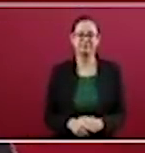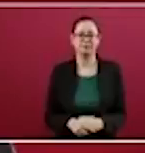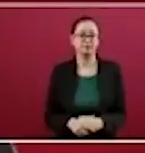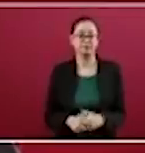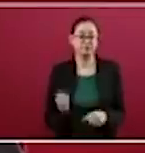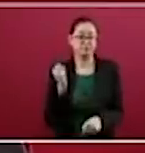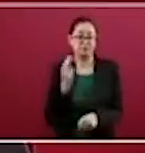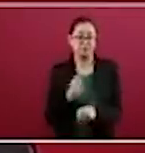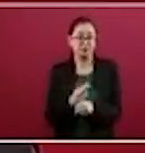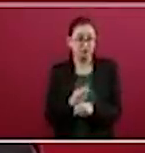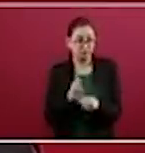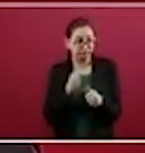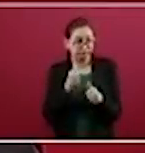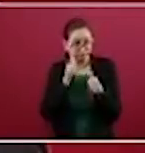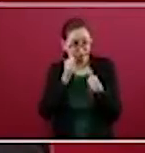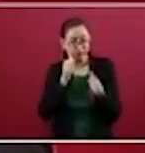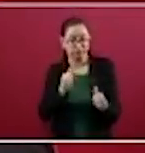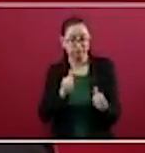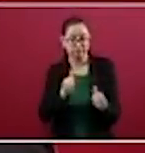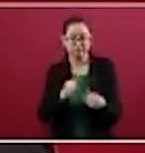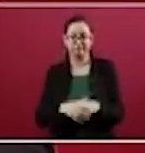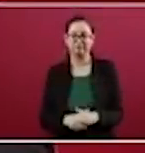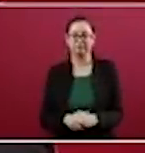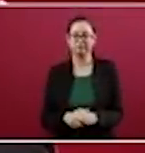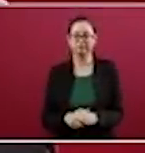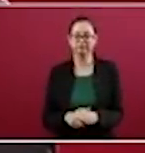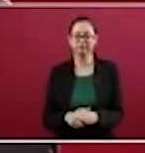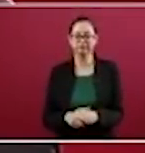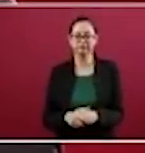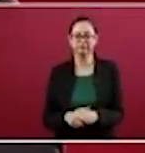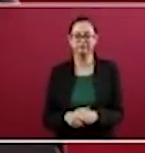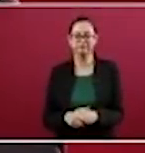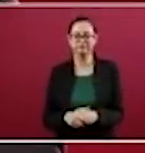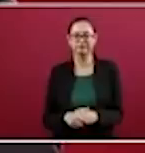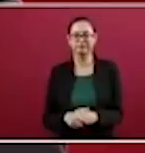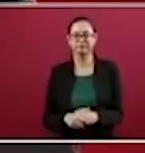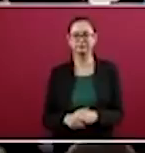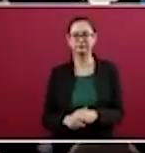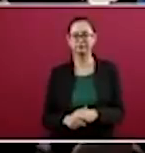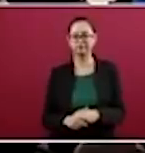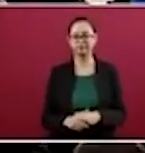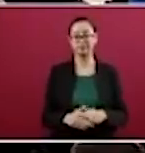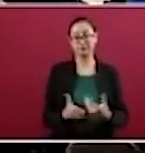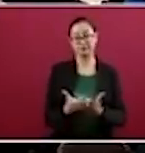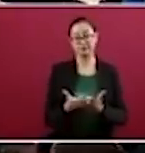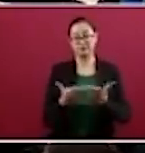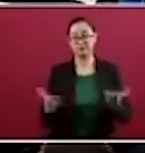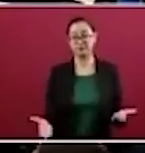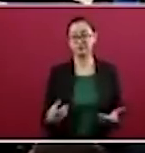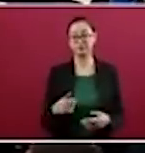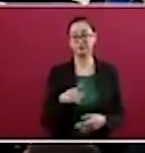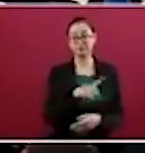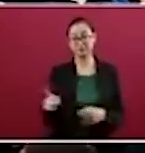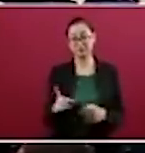desde muy temprano. Abrimos la sesión de preguntas y